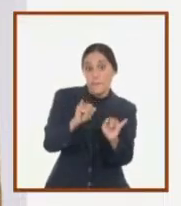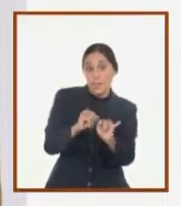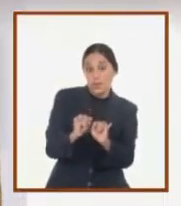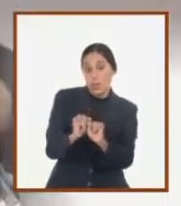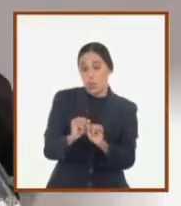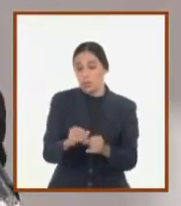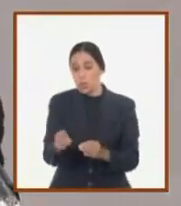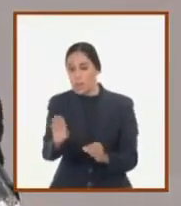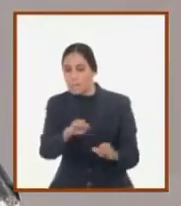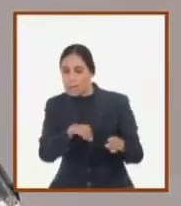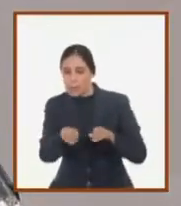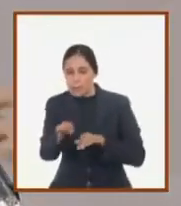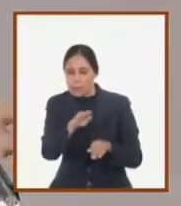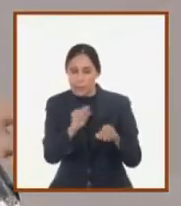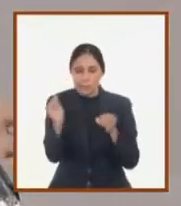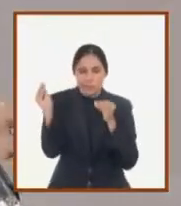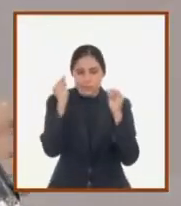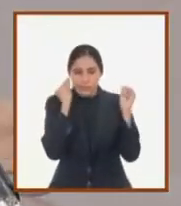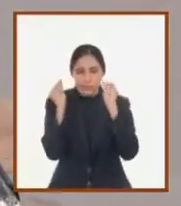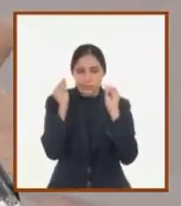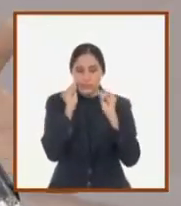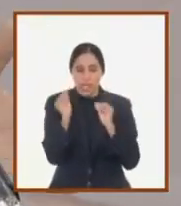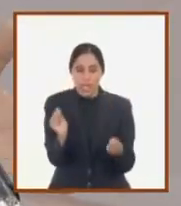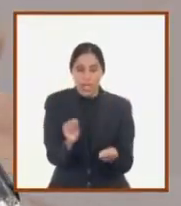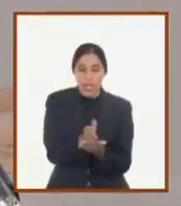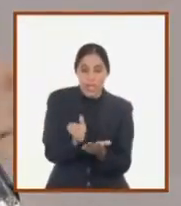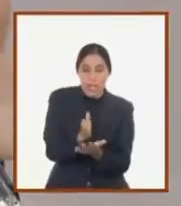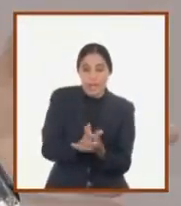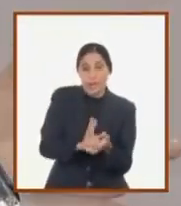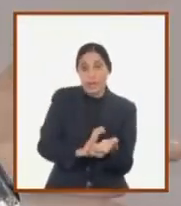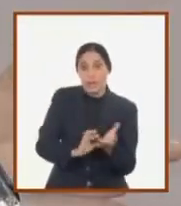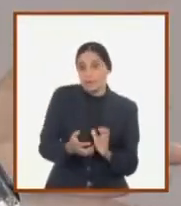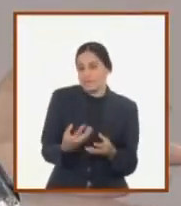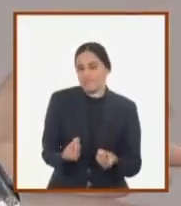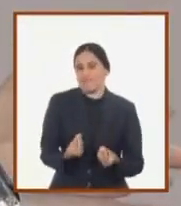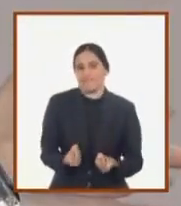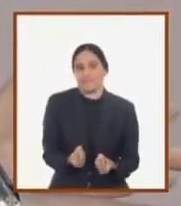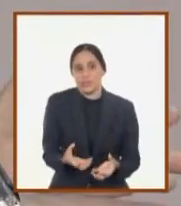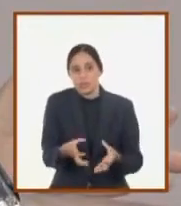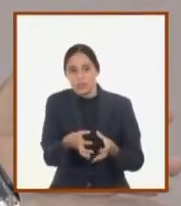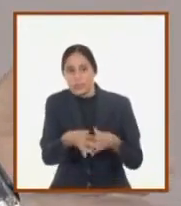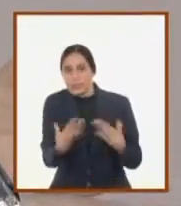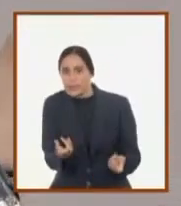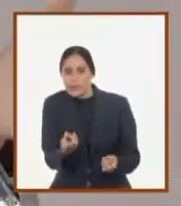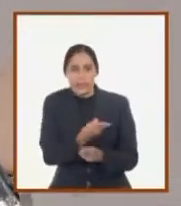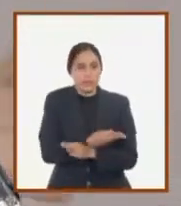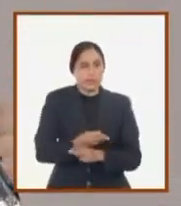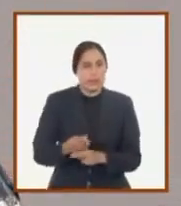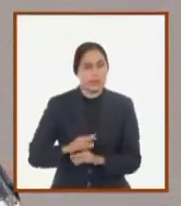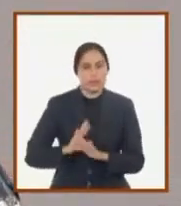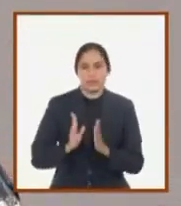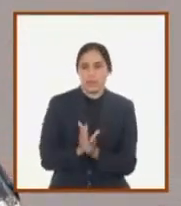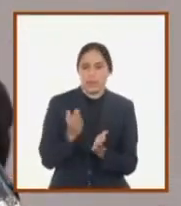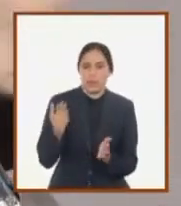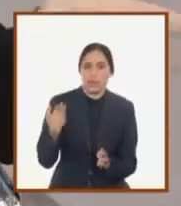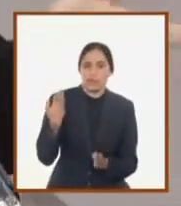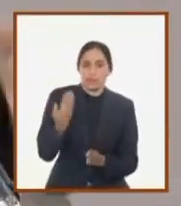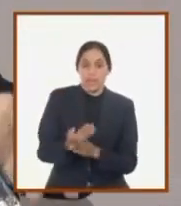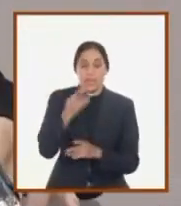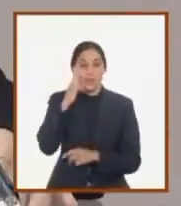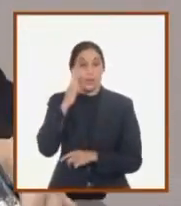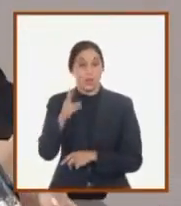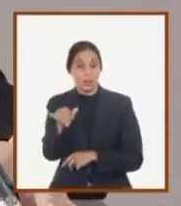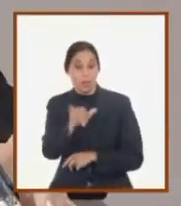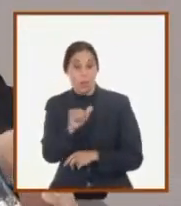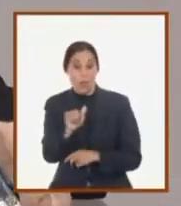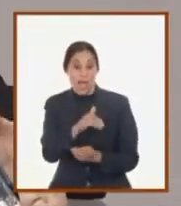y se fue luego editando el libro O sea qué Qué grupo editorial hace eso eso papelito se ve en el terreno no incluso con los papelitos que